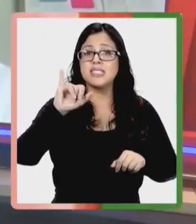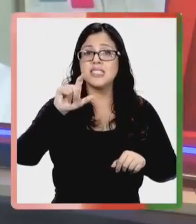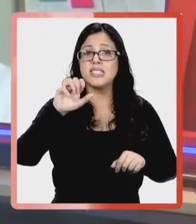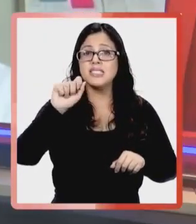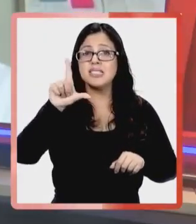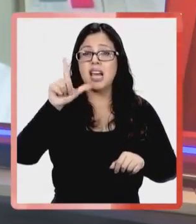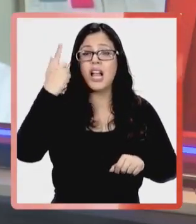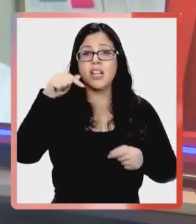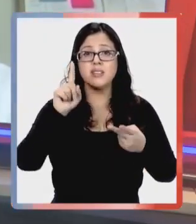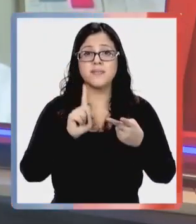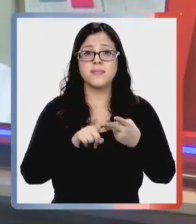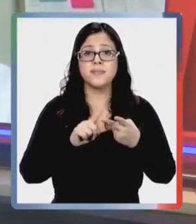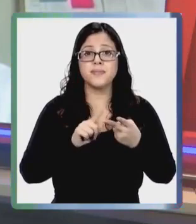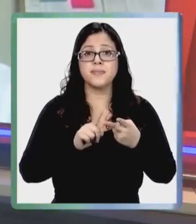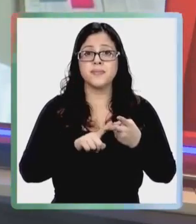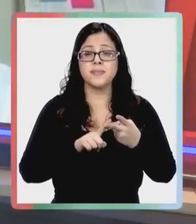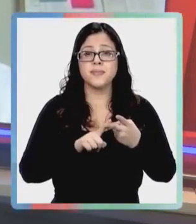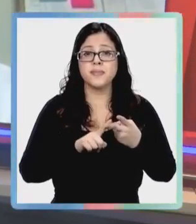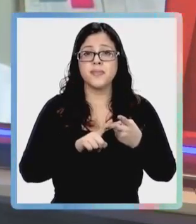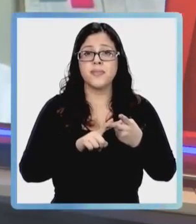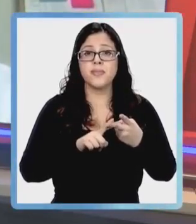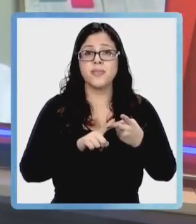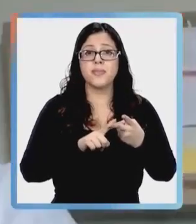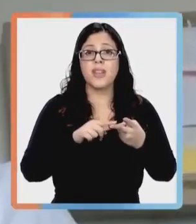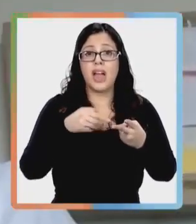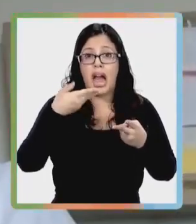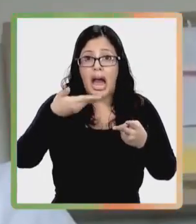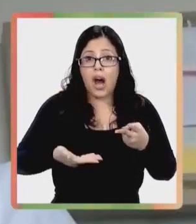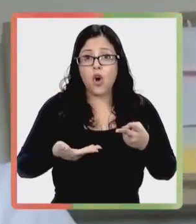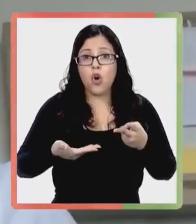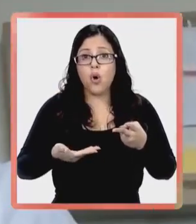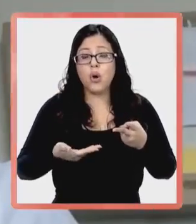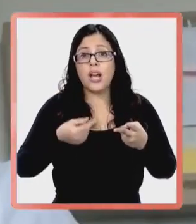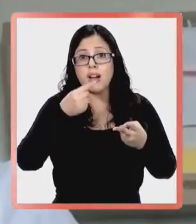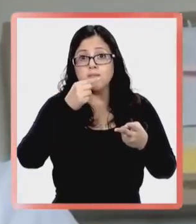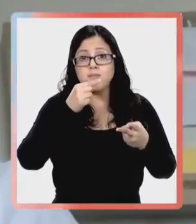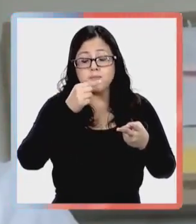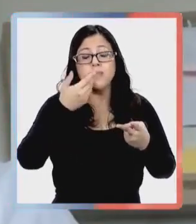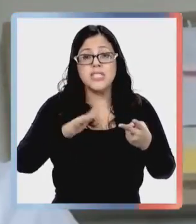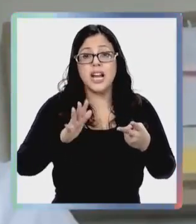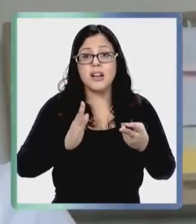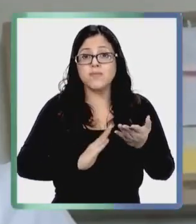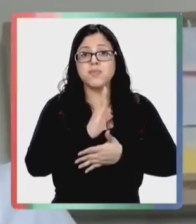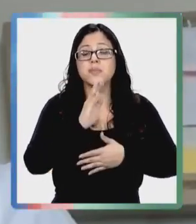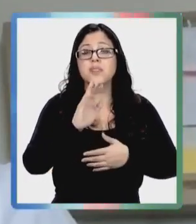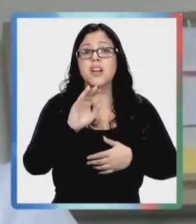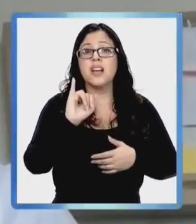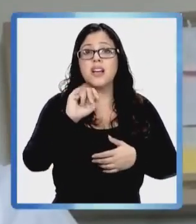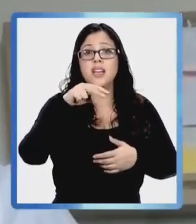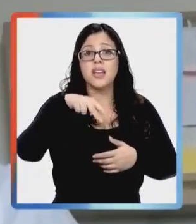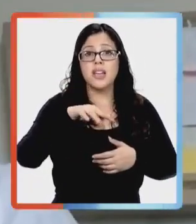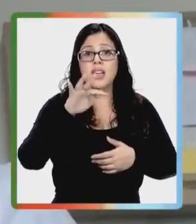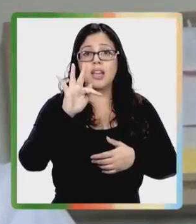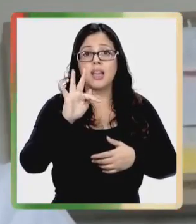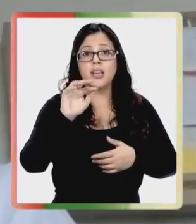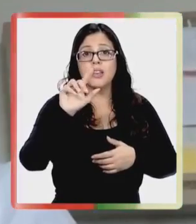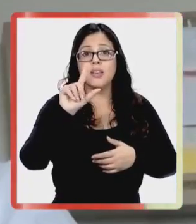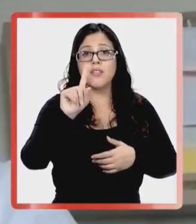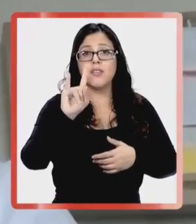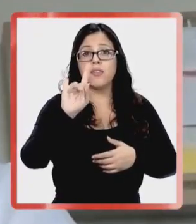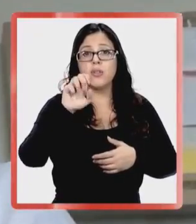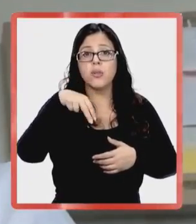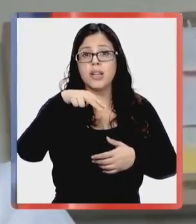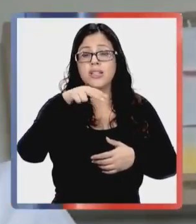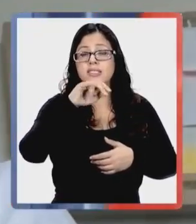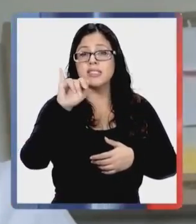sincicial, pero tenemos la sombra del que se acerca, que es el virus influenza, que probablemente de aquí a una semana o 2 semanas vamos a